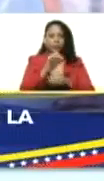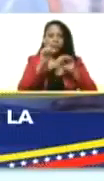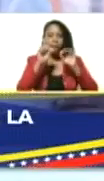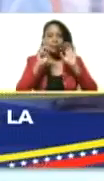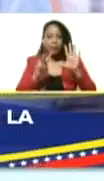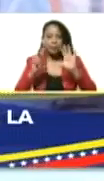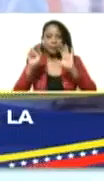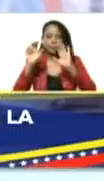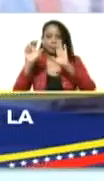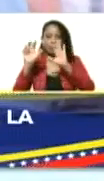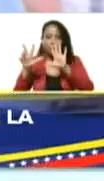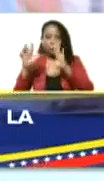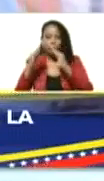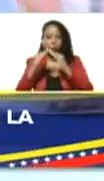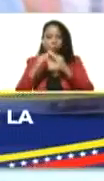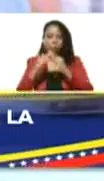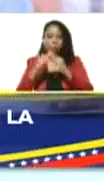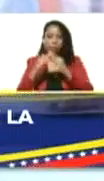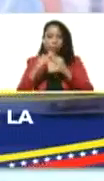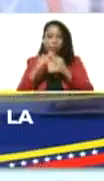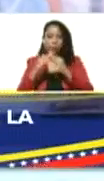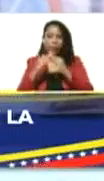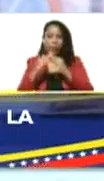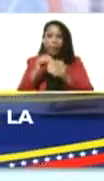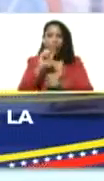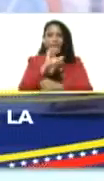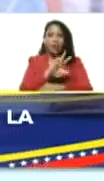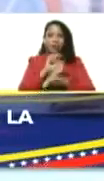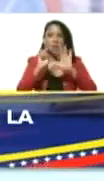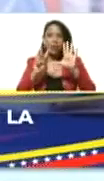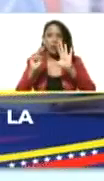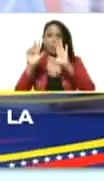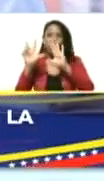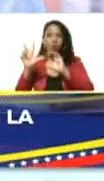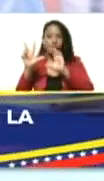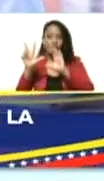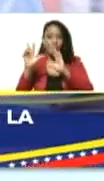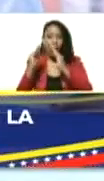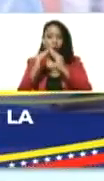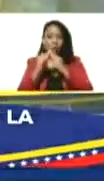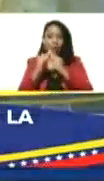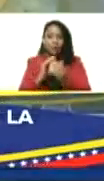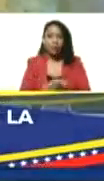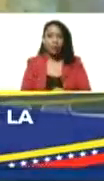378 viviendas. Que 378 viviendas, me quedé corto. Correcto.